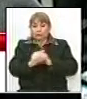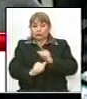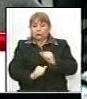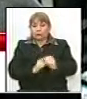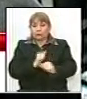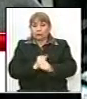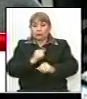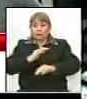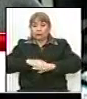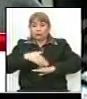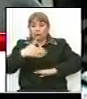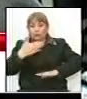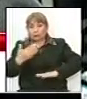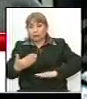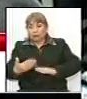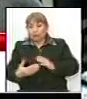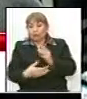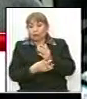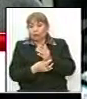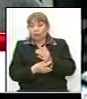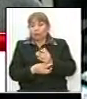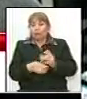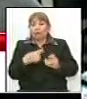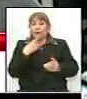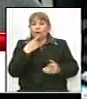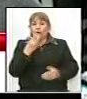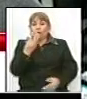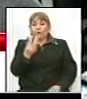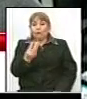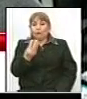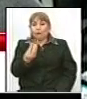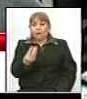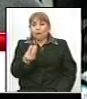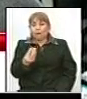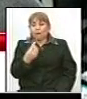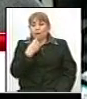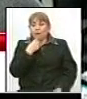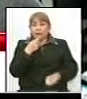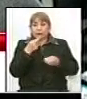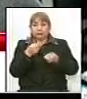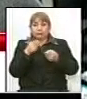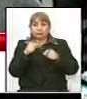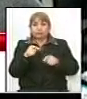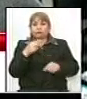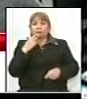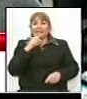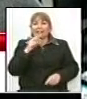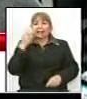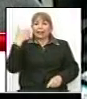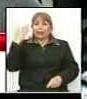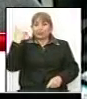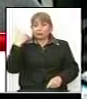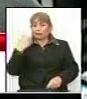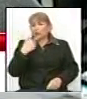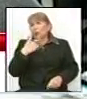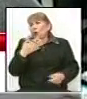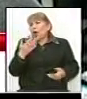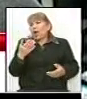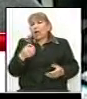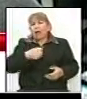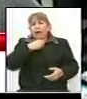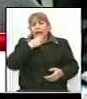ser médico para atender a esta población, éramos pocos. Y voy a poner énfasis en la palabra éramos, porque a veces se dice, no hay